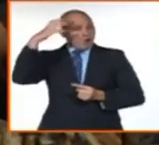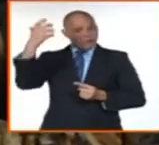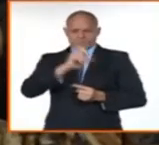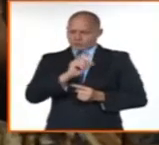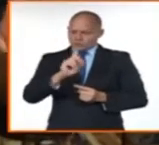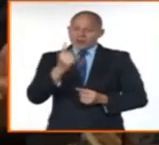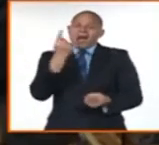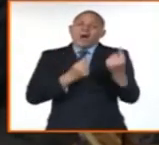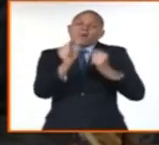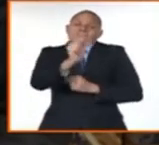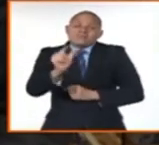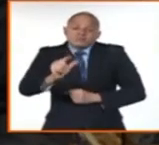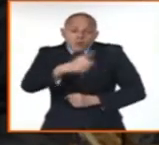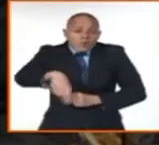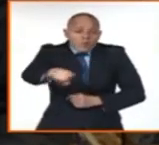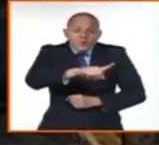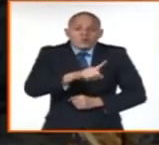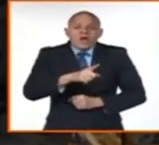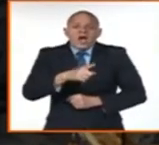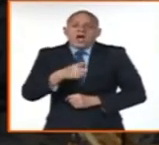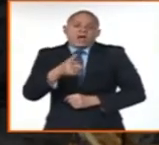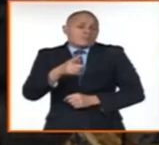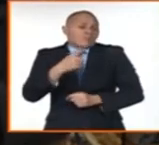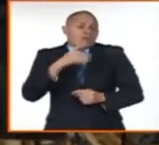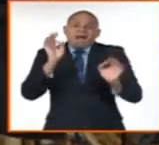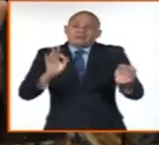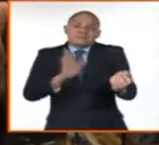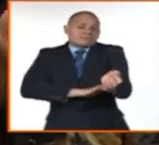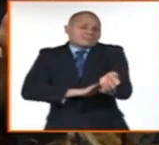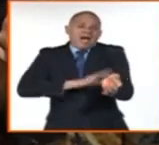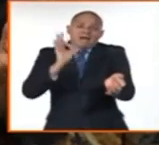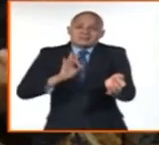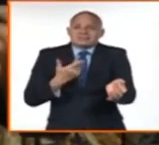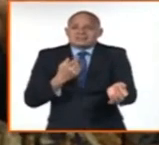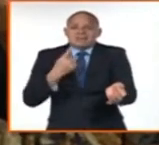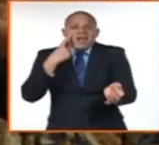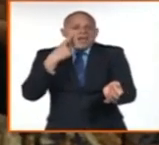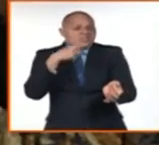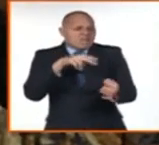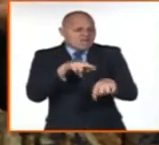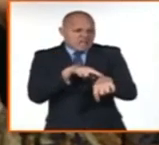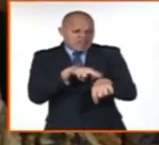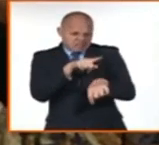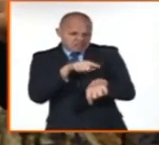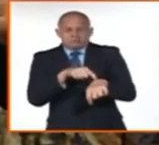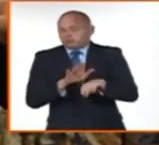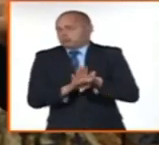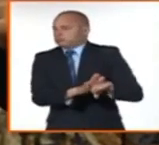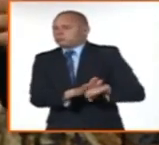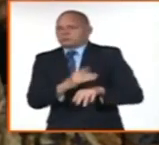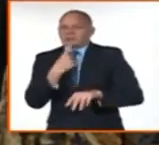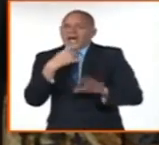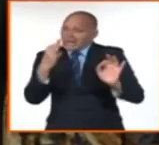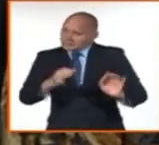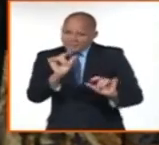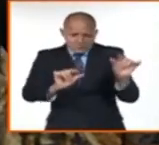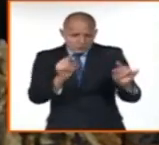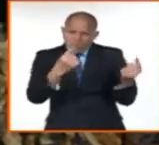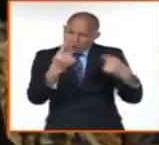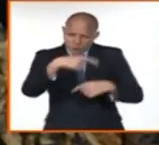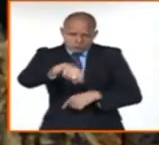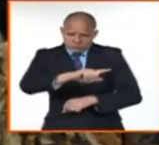guerra de independencia de Cuba? Dentro de la guerra de independencia latinoamericana, que en el primer ideal independentista